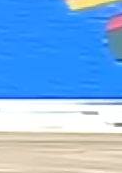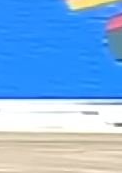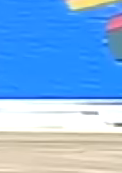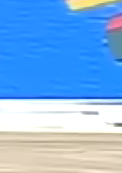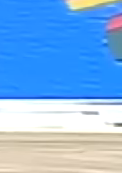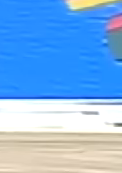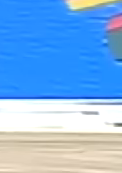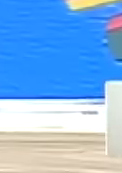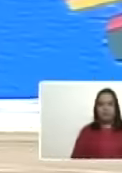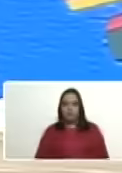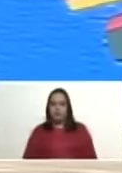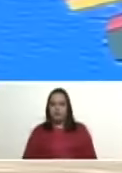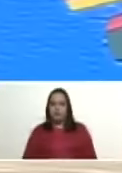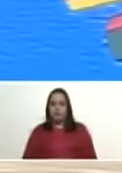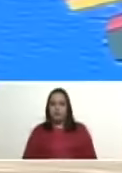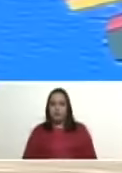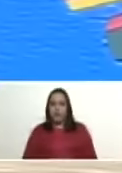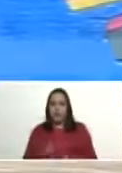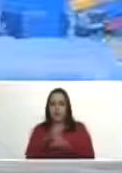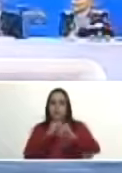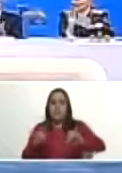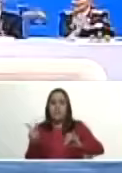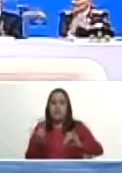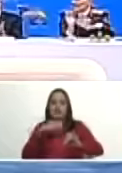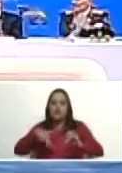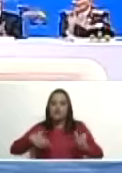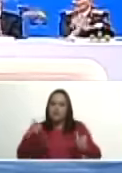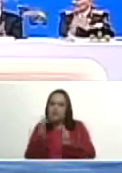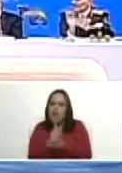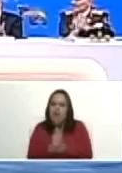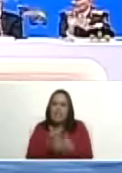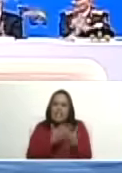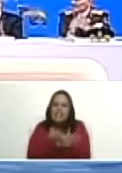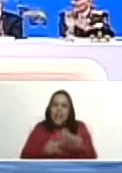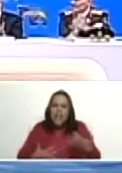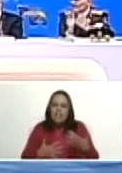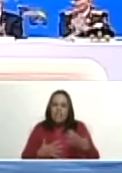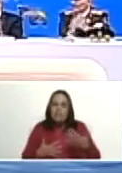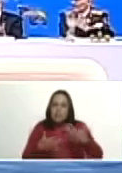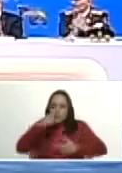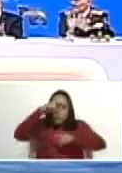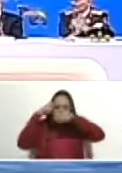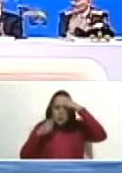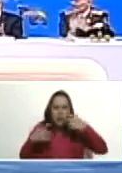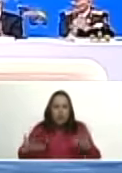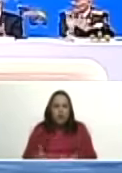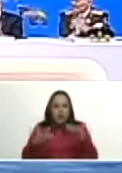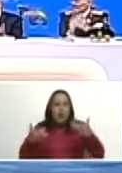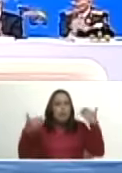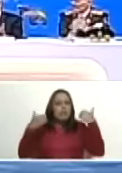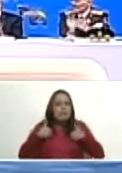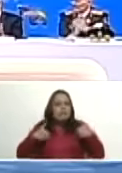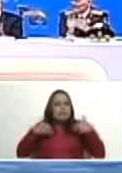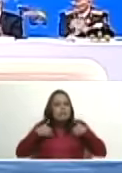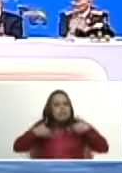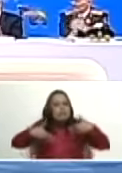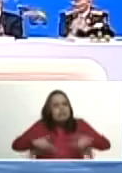conquistamos a sangre, sudor, fuego, lágrimas, sacrificio.